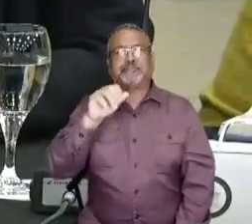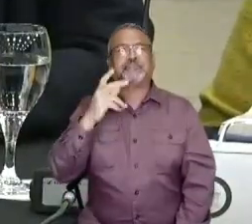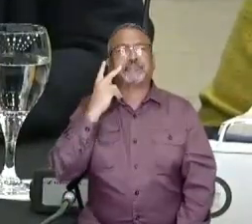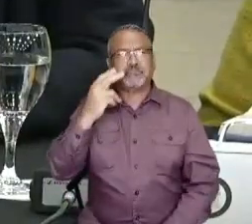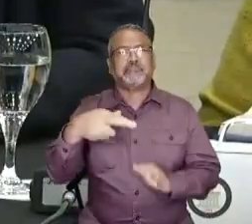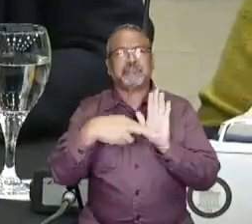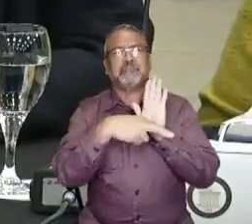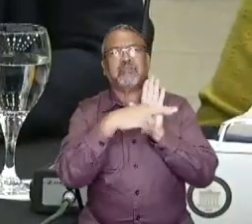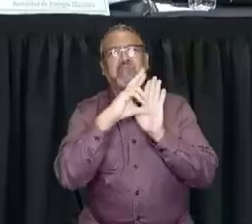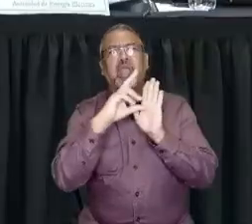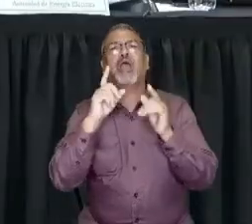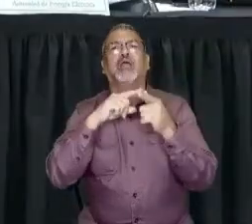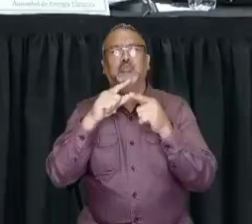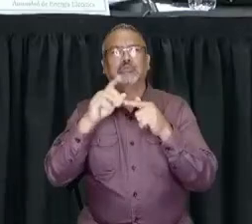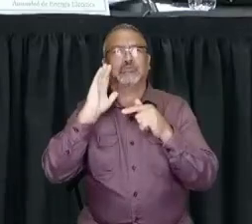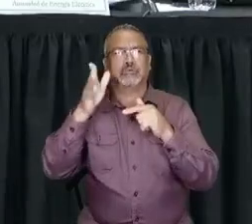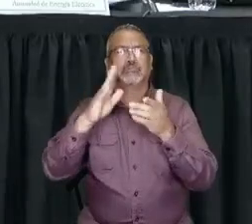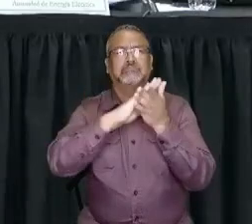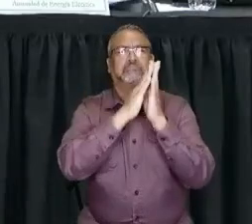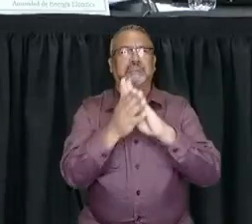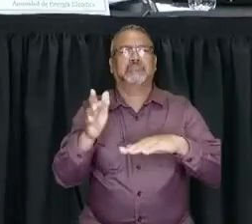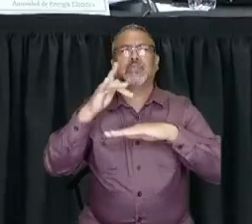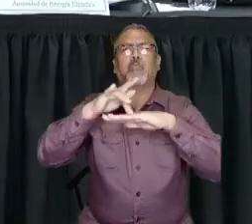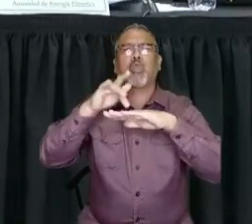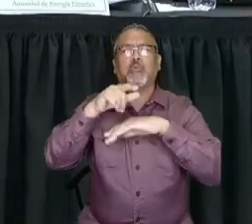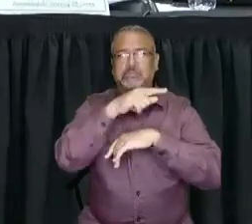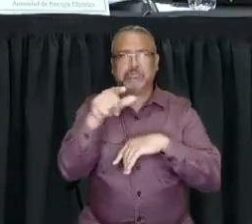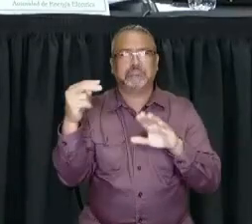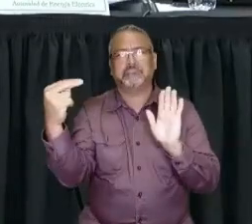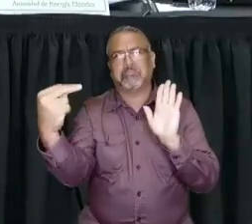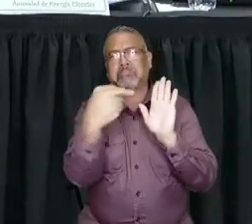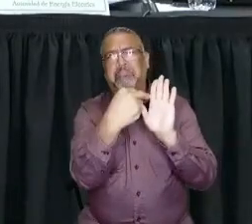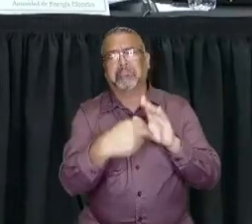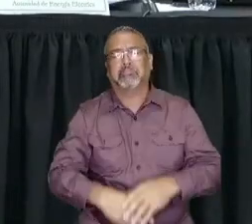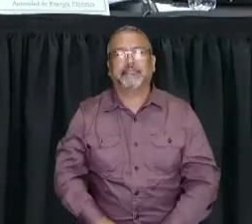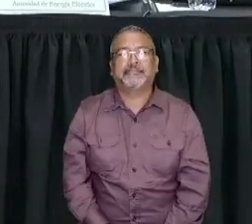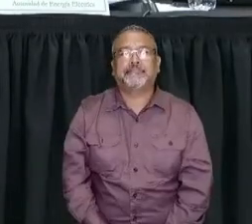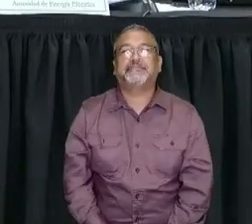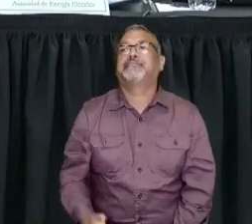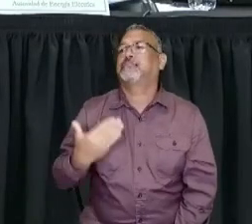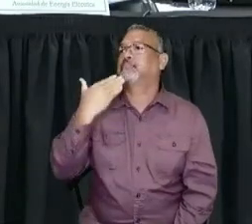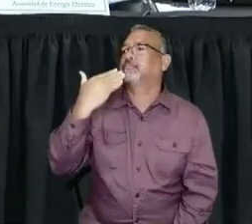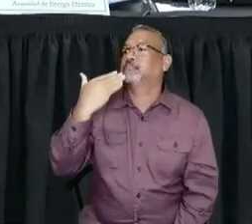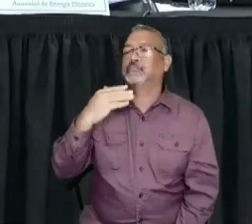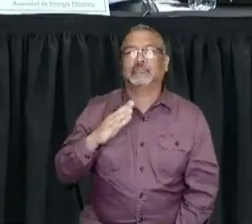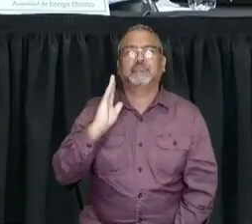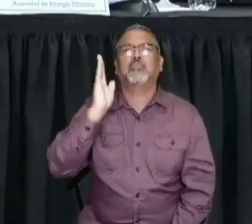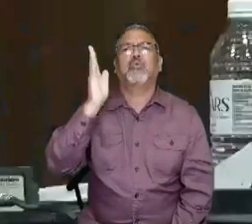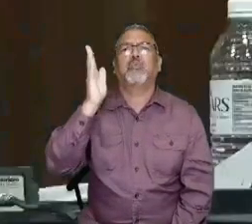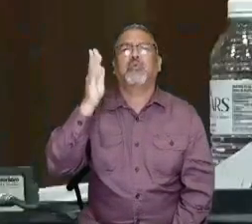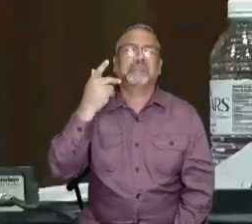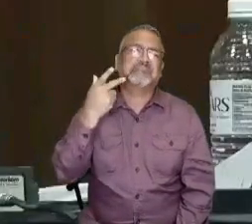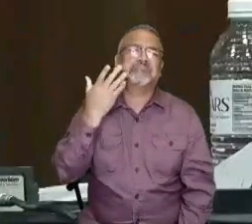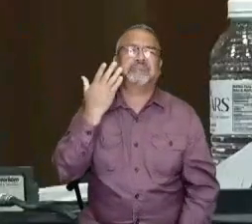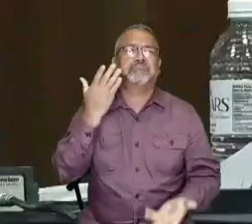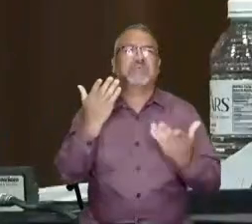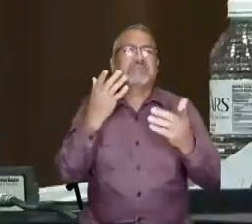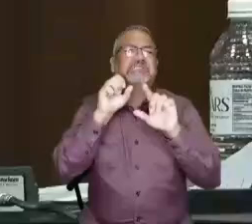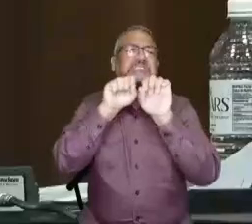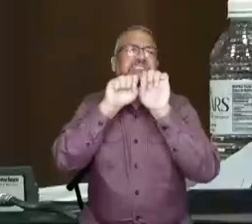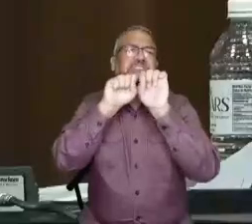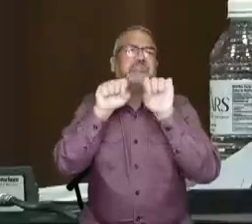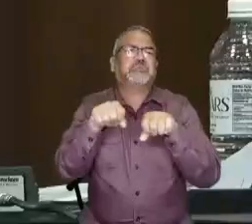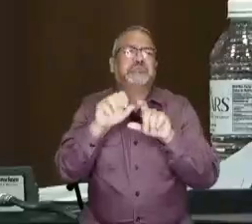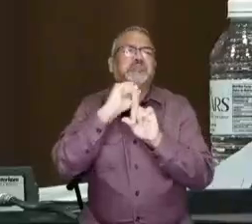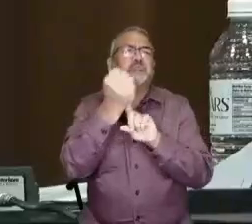atender para que entonces pueda estar disponible para para que ustedes lo puedan vale muchas gracias debe estar disponible asunto verdad que que se va